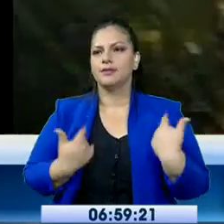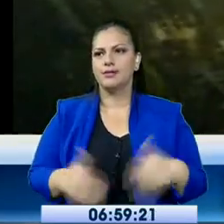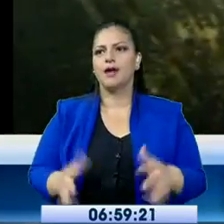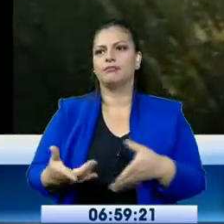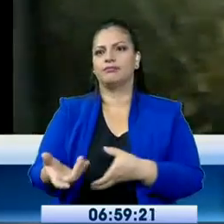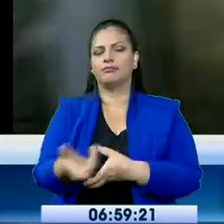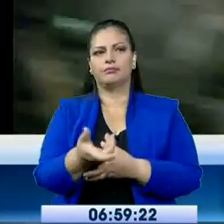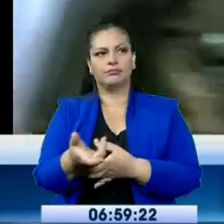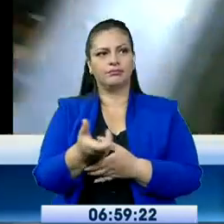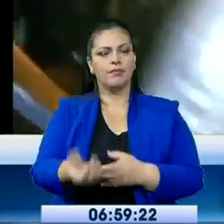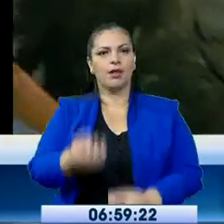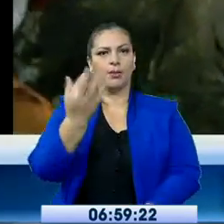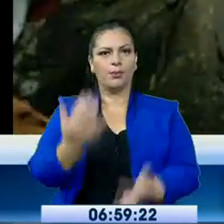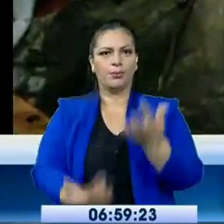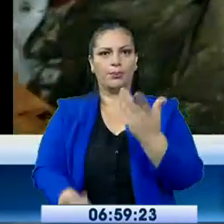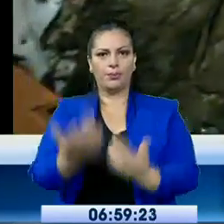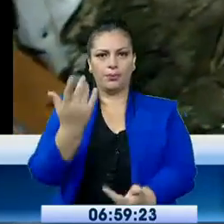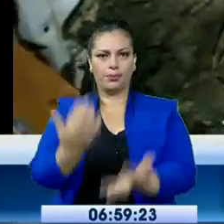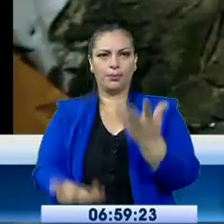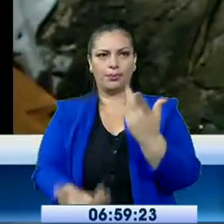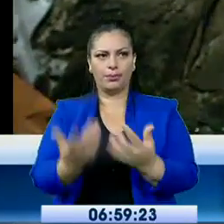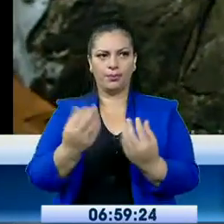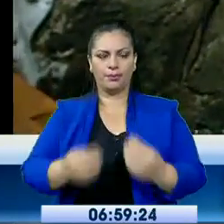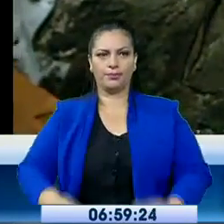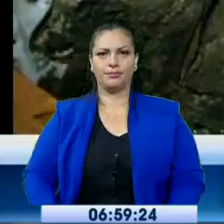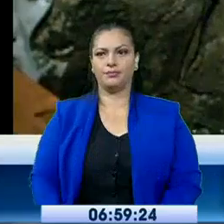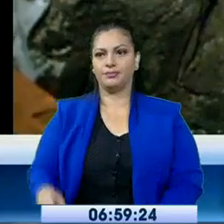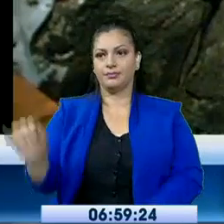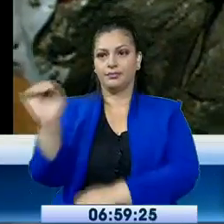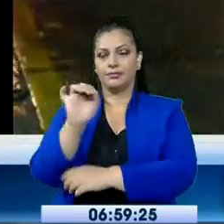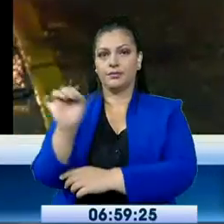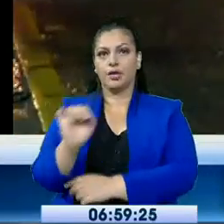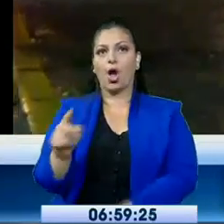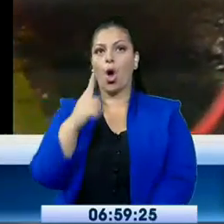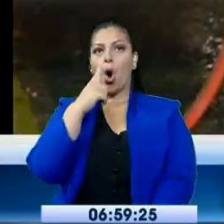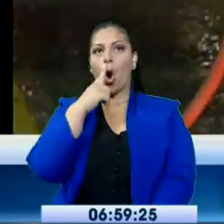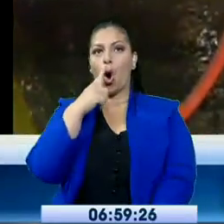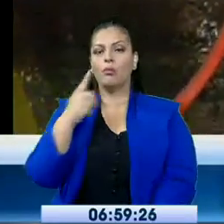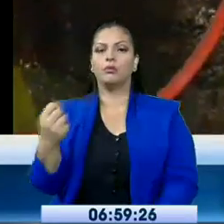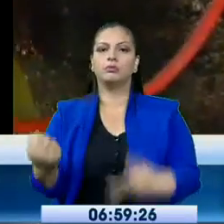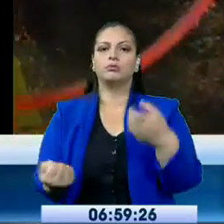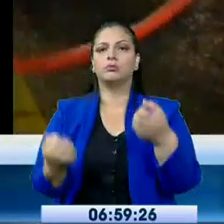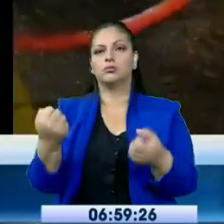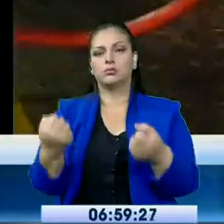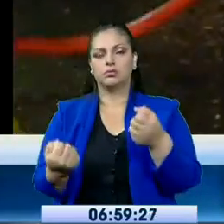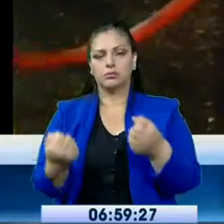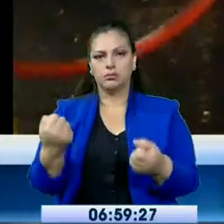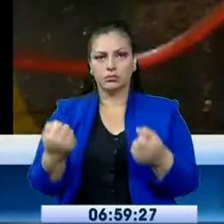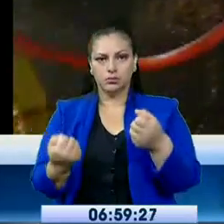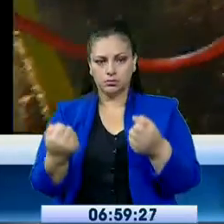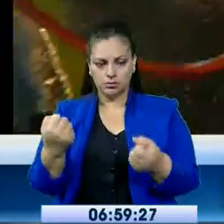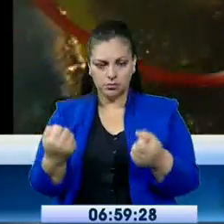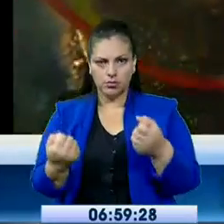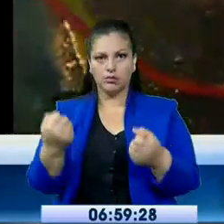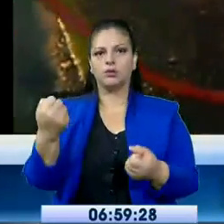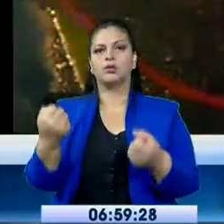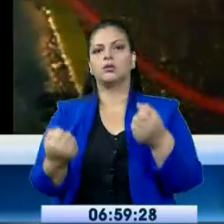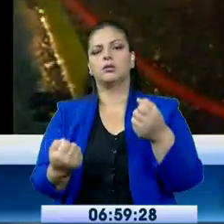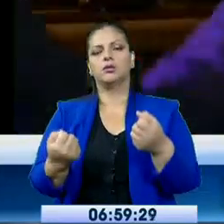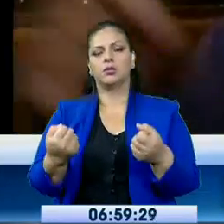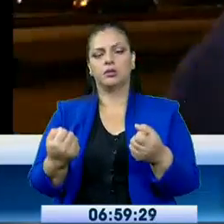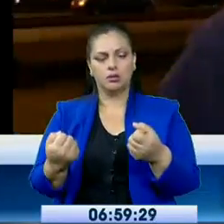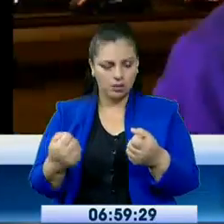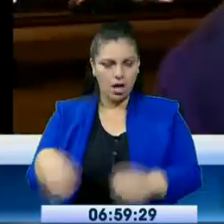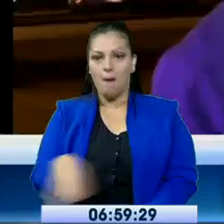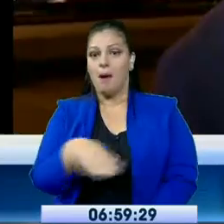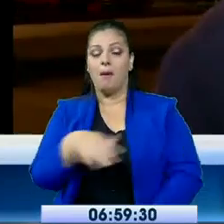bomberos. El conductor del auto, quien al parecer se quedó dormido al volante, resultó con quemaduras de segundo grado.